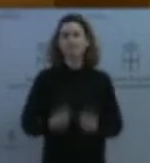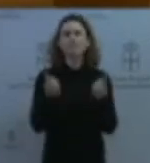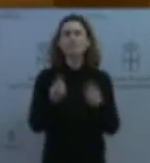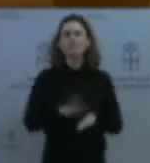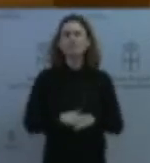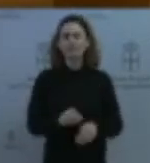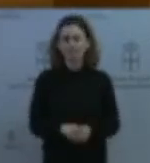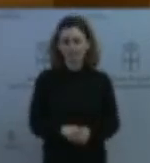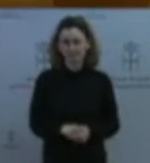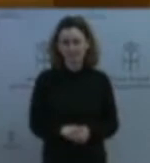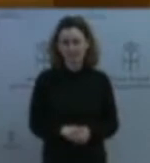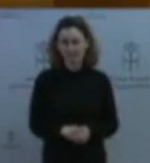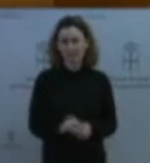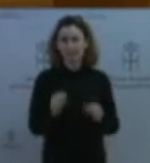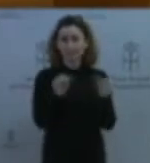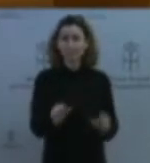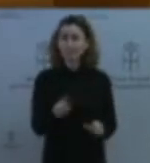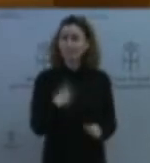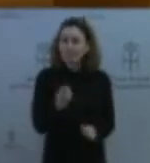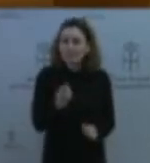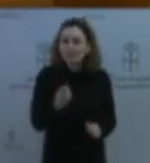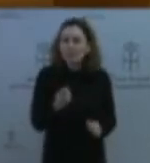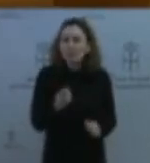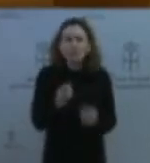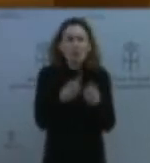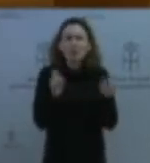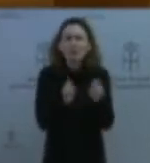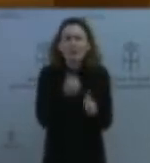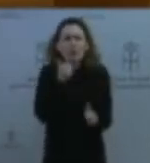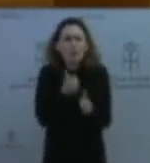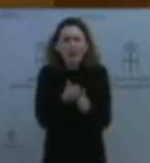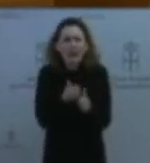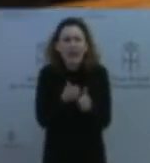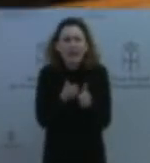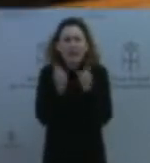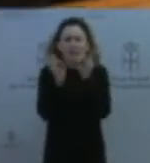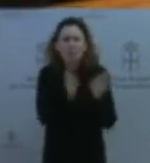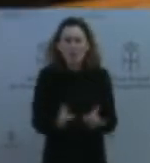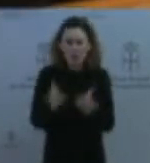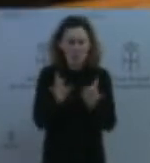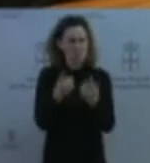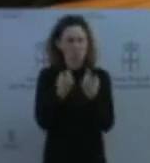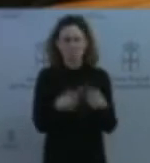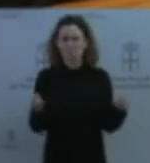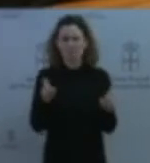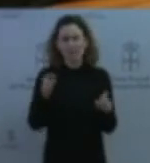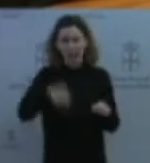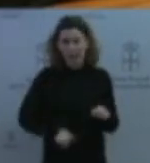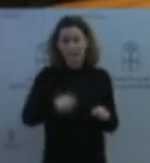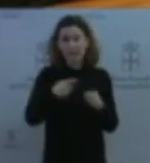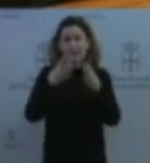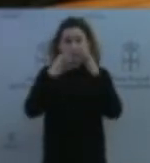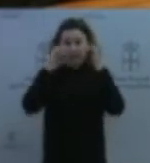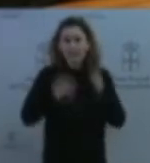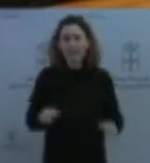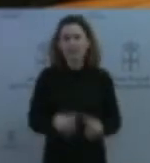ser similar a ningún otro que existe en este caso en toda España. No puede ser. La nuestra realidad social y lingüística es diferente. Y habrá que buscar